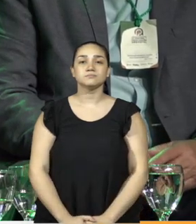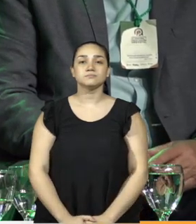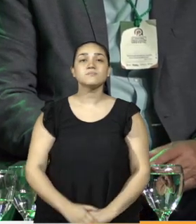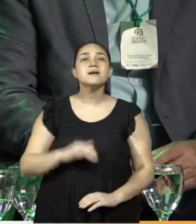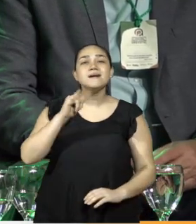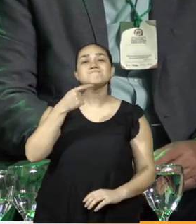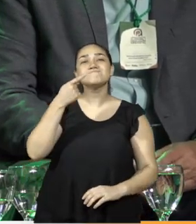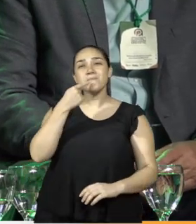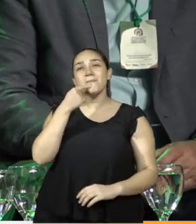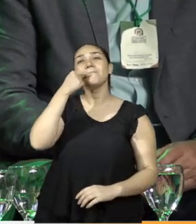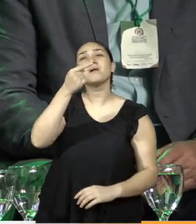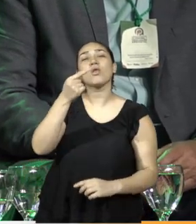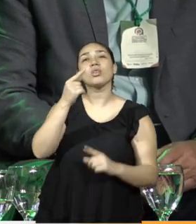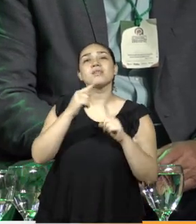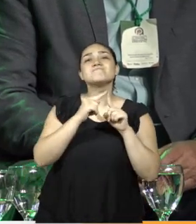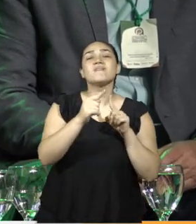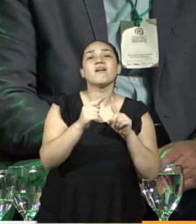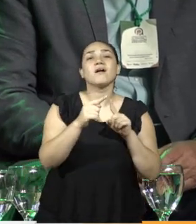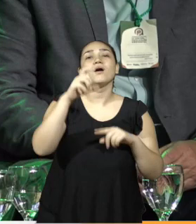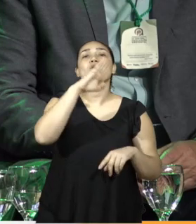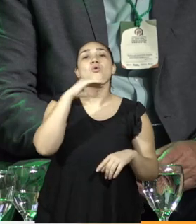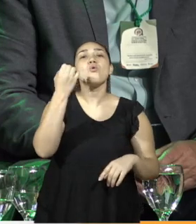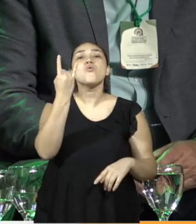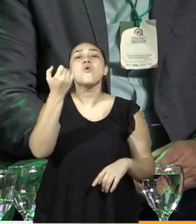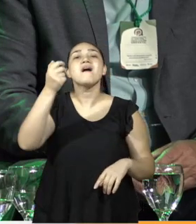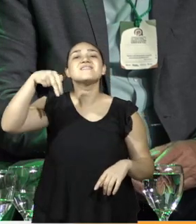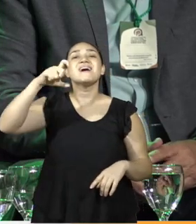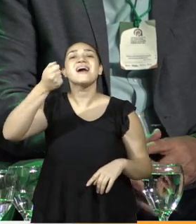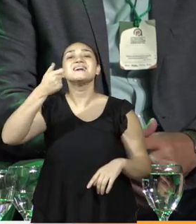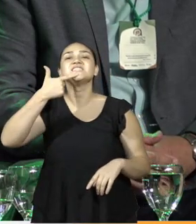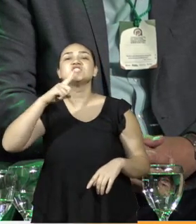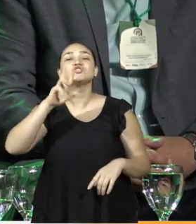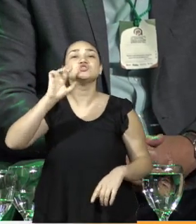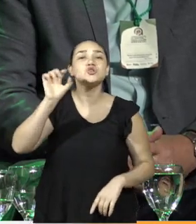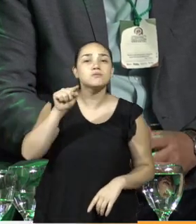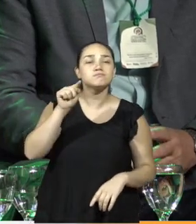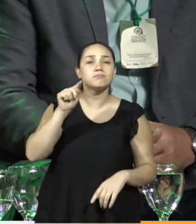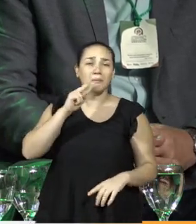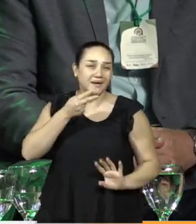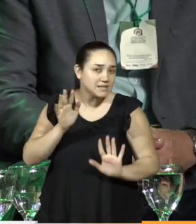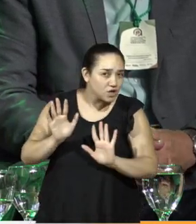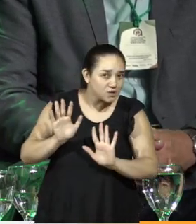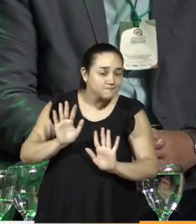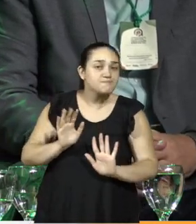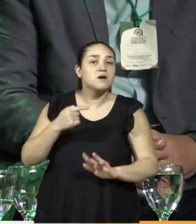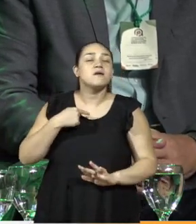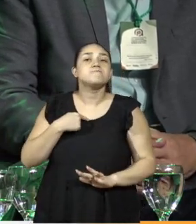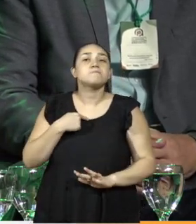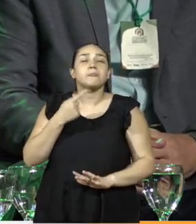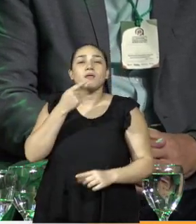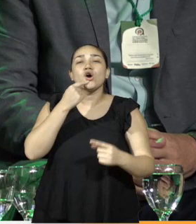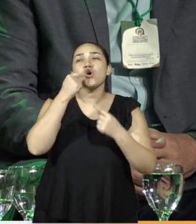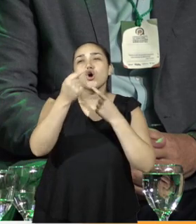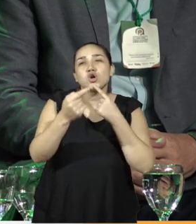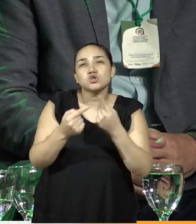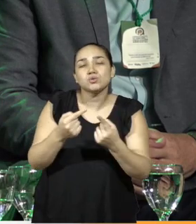Sí, mi pregunta está dirigida a Juan Castro, ¿puede ser? No sé, me pasó el apellido. Yo quería